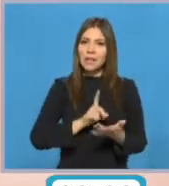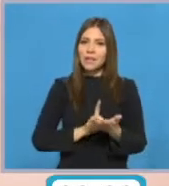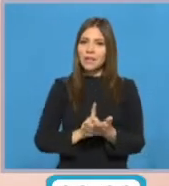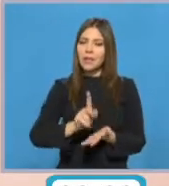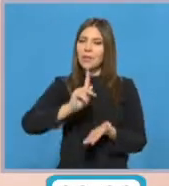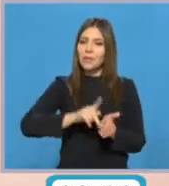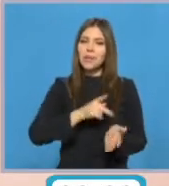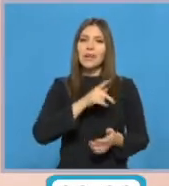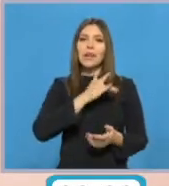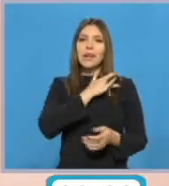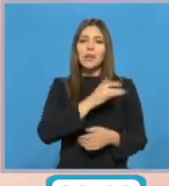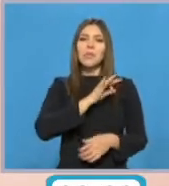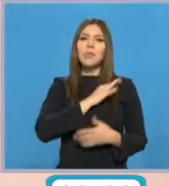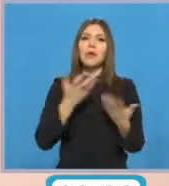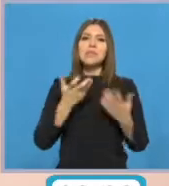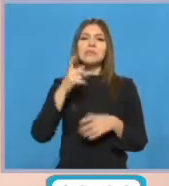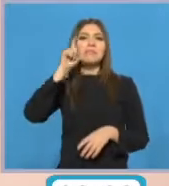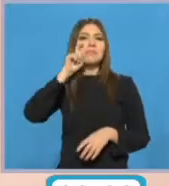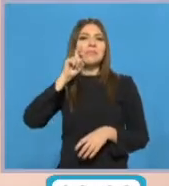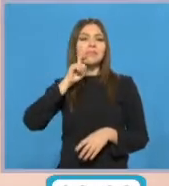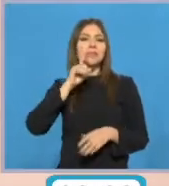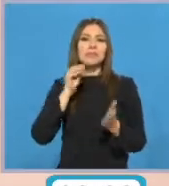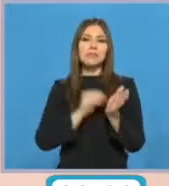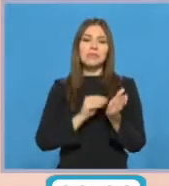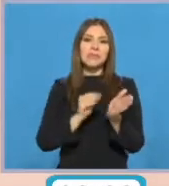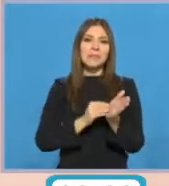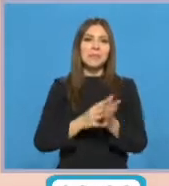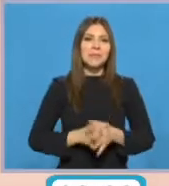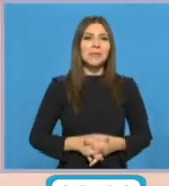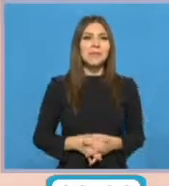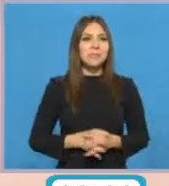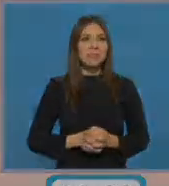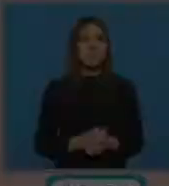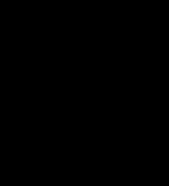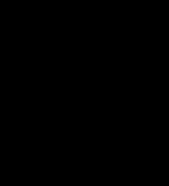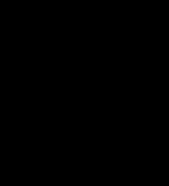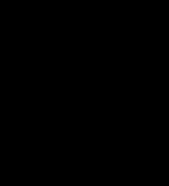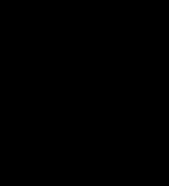plenamente su sexualidad. Ah. Eso. Qué Qué rico. bueno. Qué bonito, Irene. Muchas gracias. A ustedes.